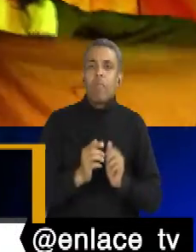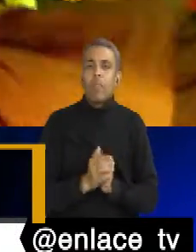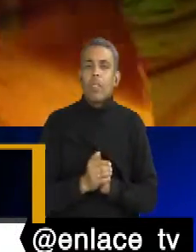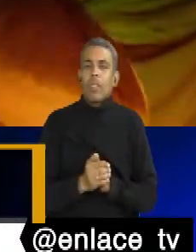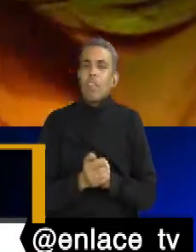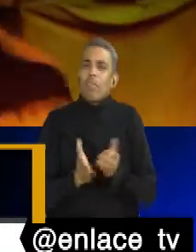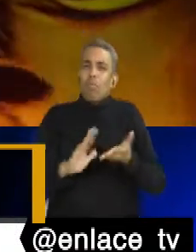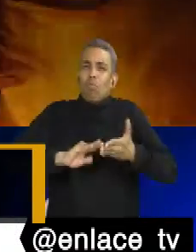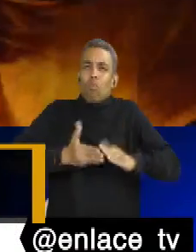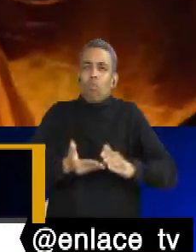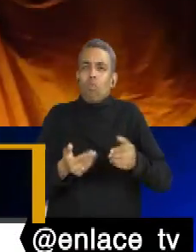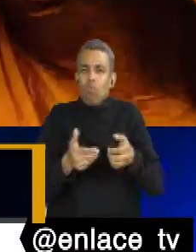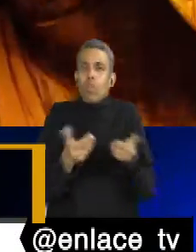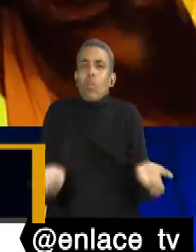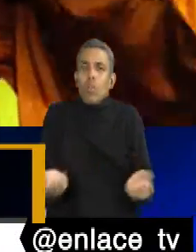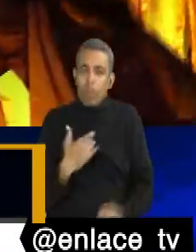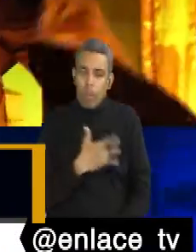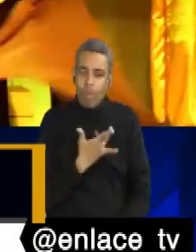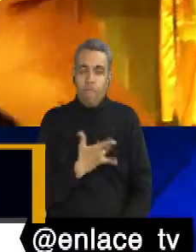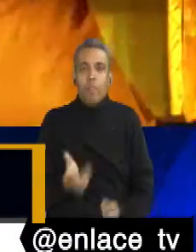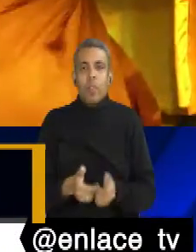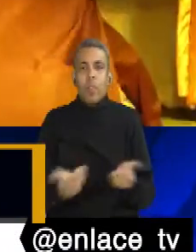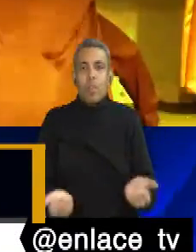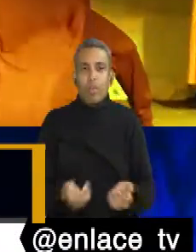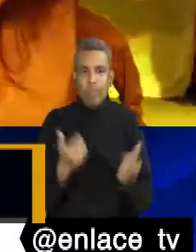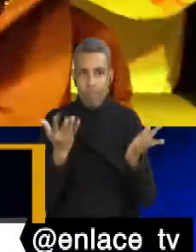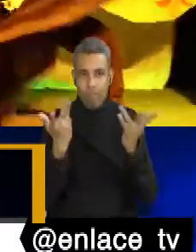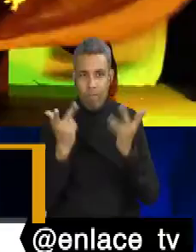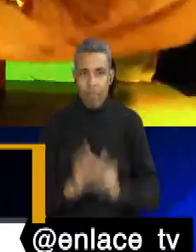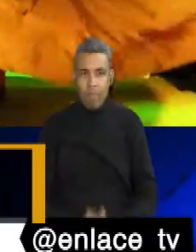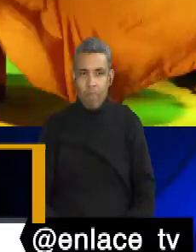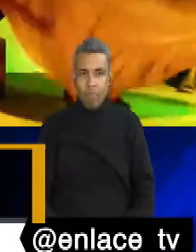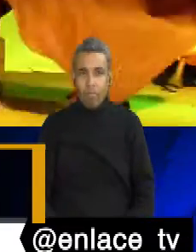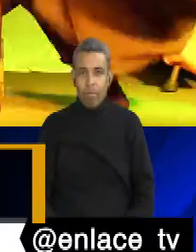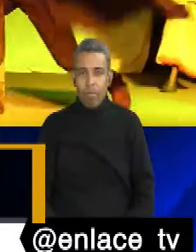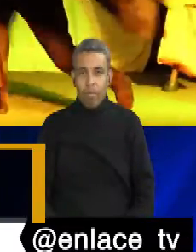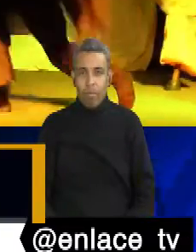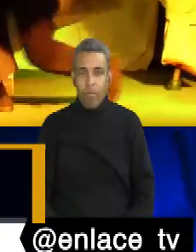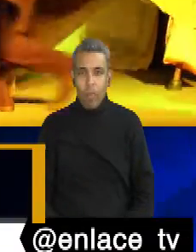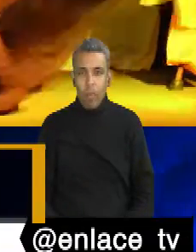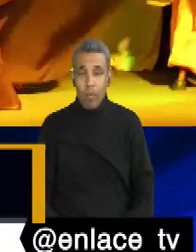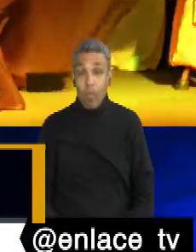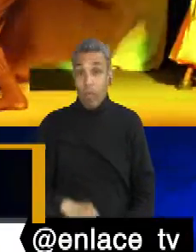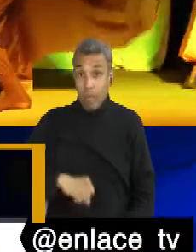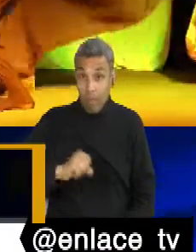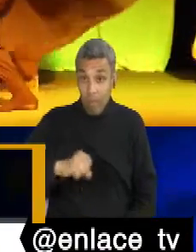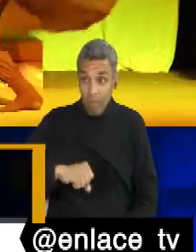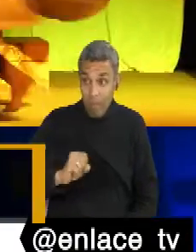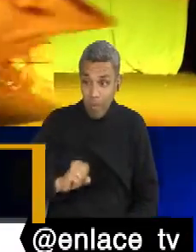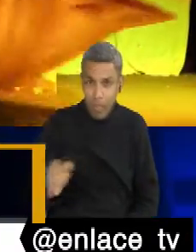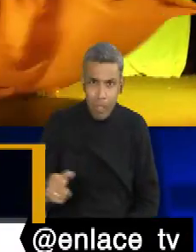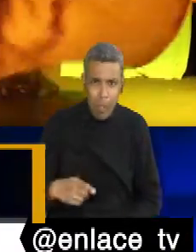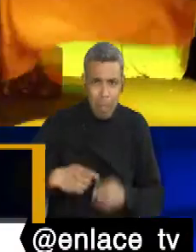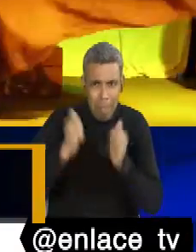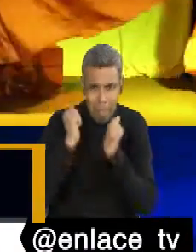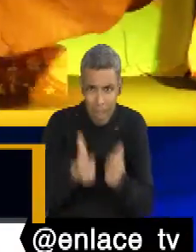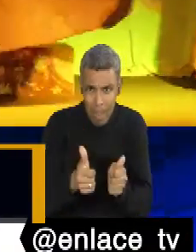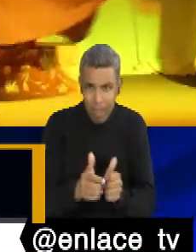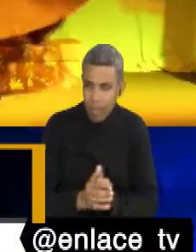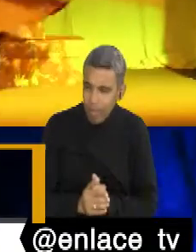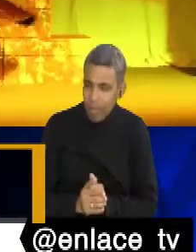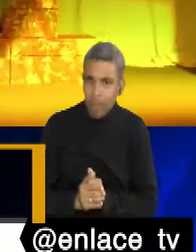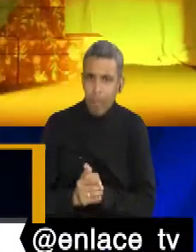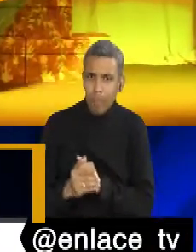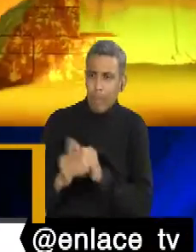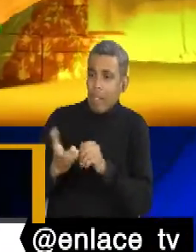esta iniciativa del teatro, de la Escuela de Teatro Las Tablas? Pues muy positiva, sin embargo, seguimos haciendo